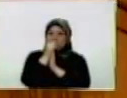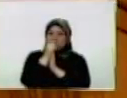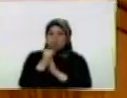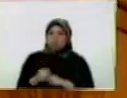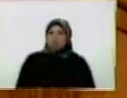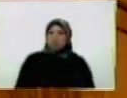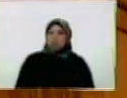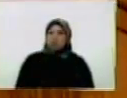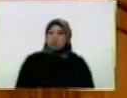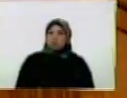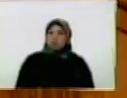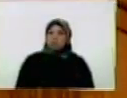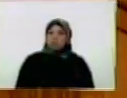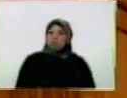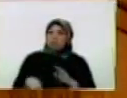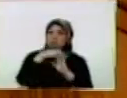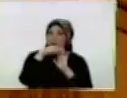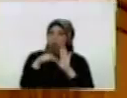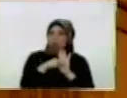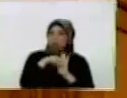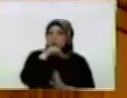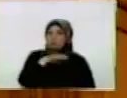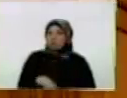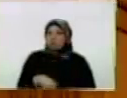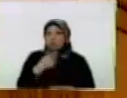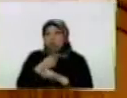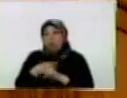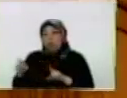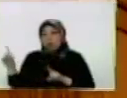se hubiesen medido, quizás la historia fuera otra.